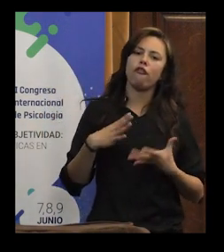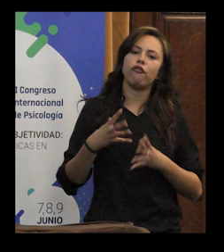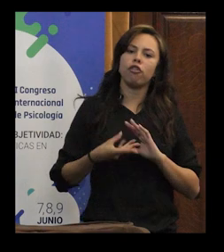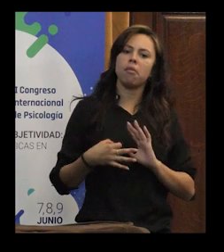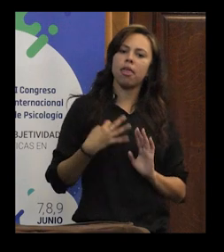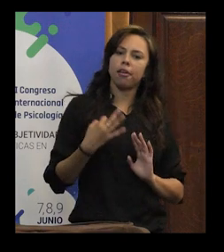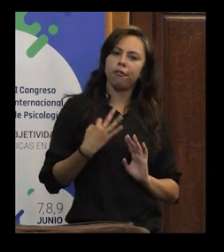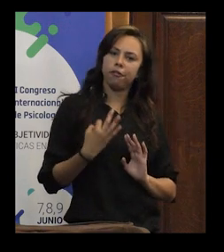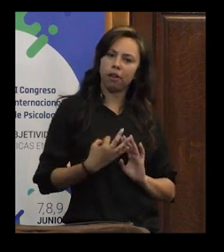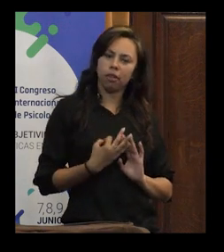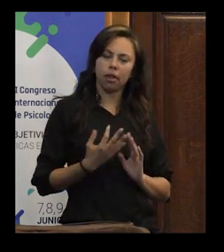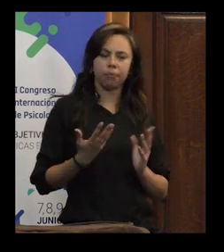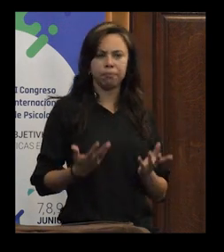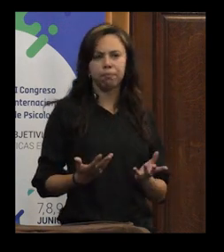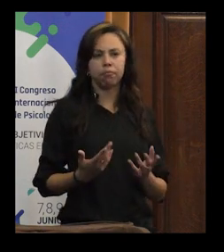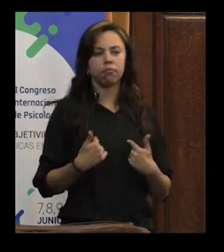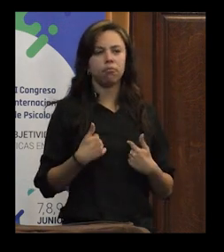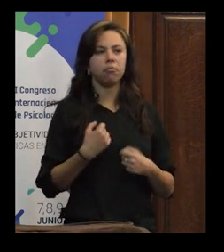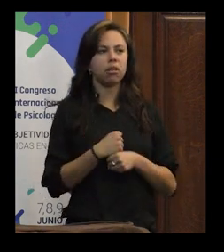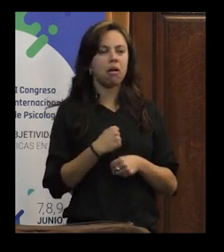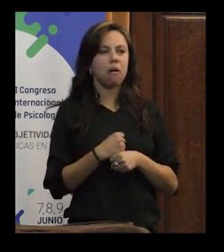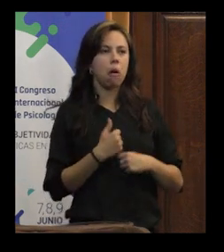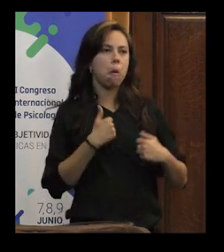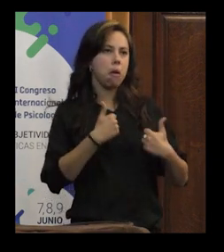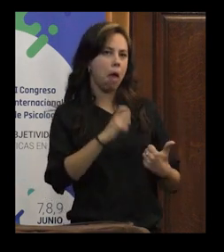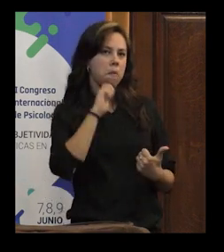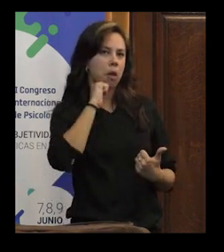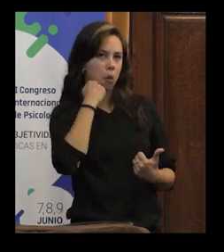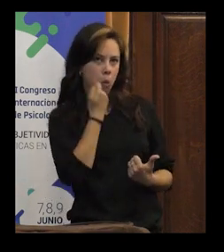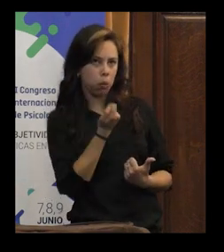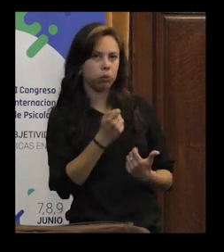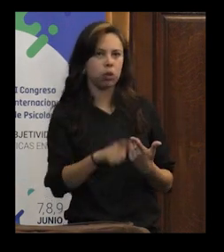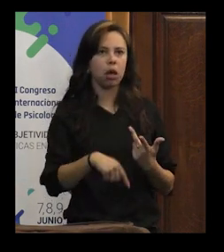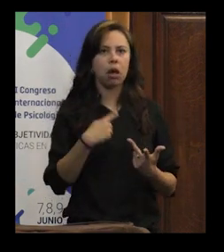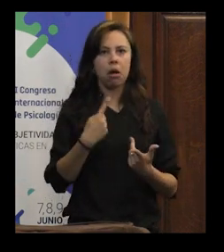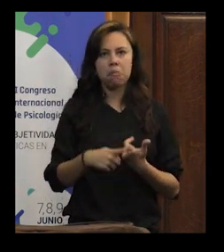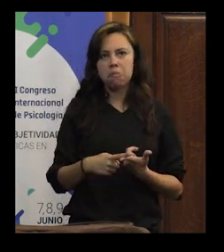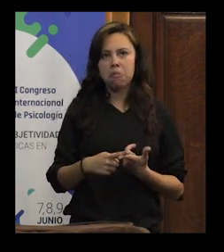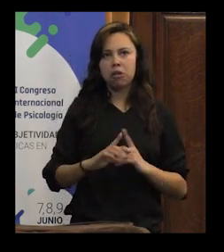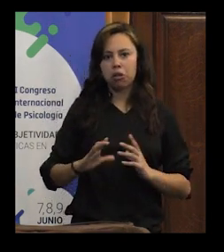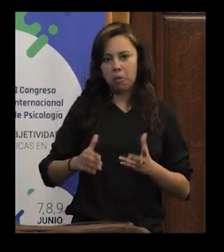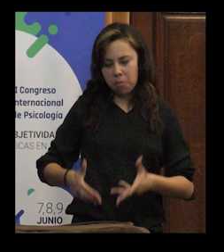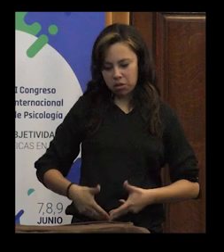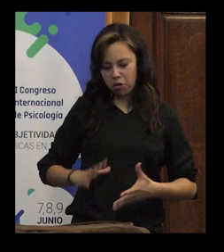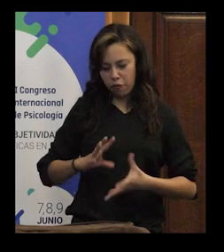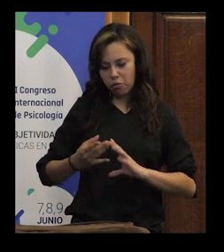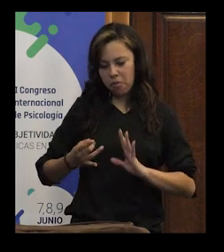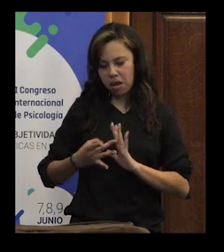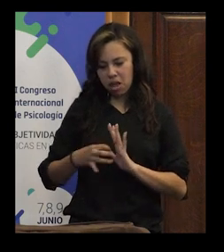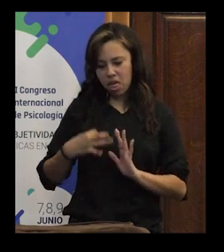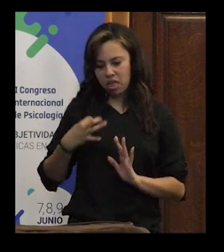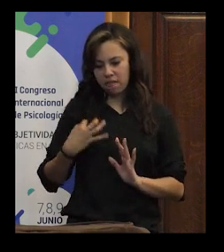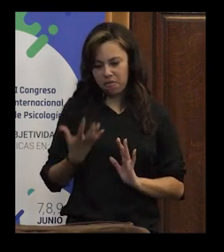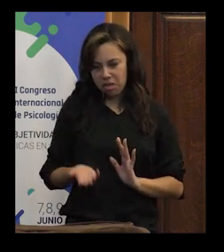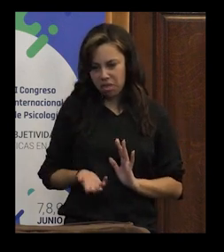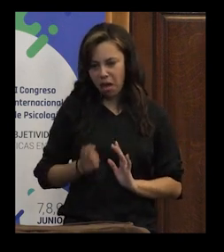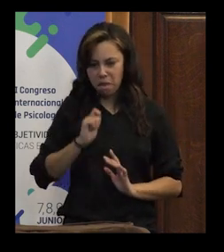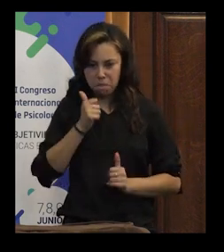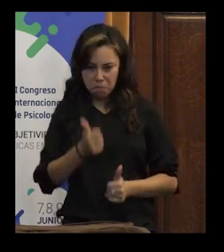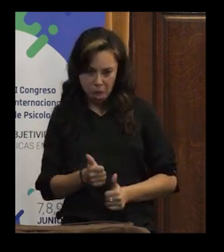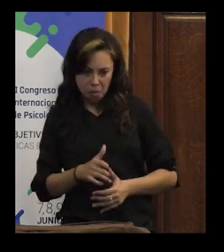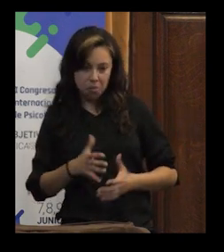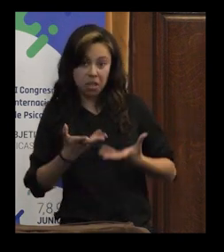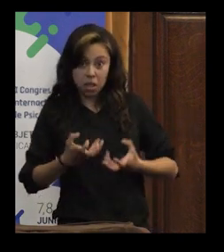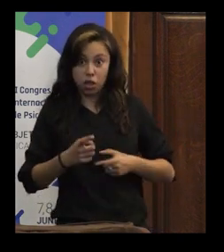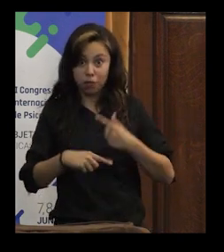y es difícil conciliarlos, sigo el consejo. Me tomo un día libre y voy al